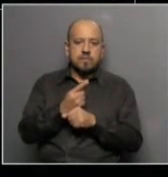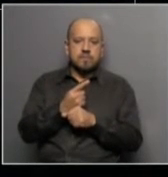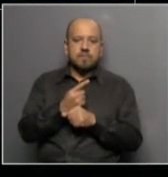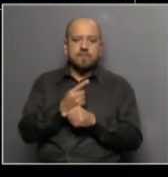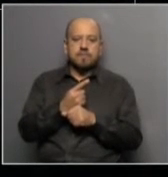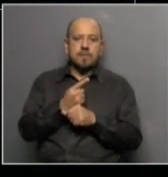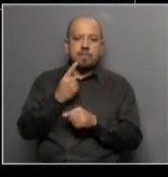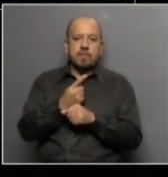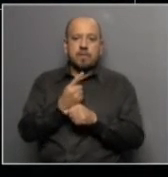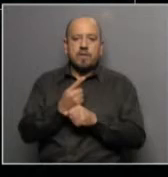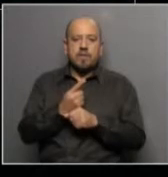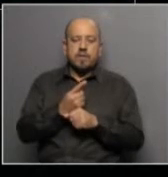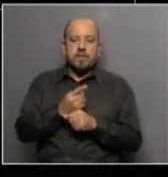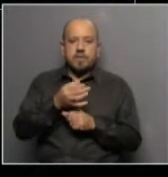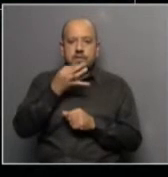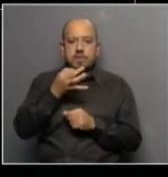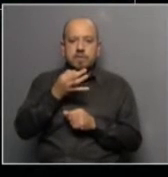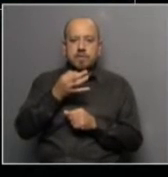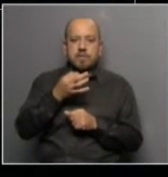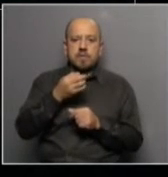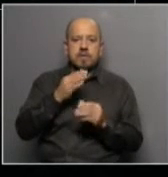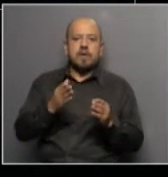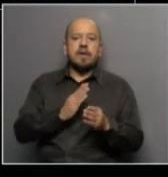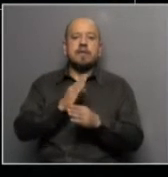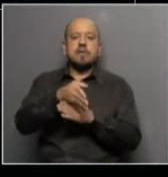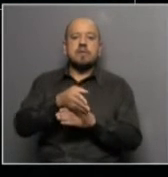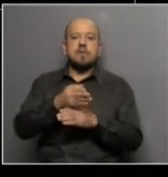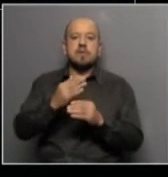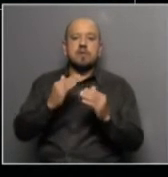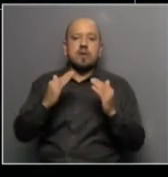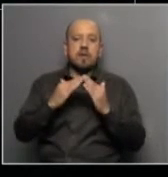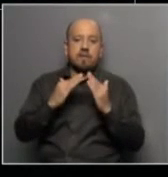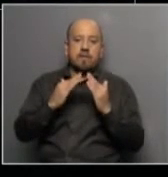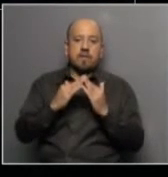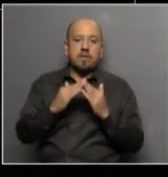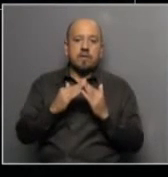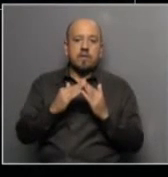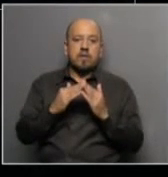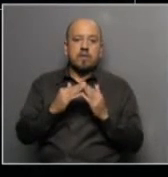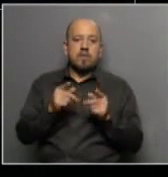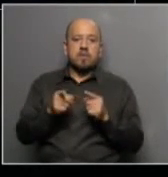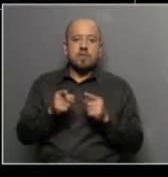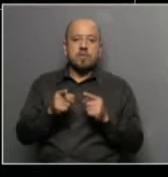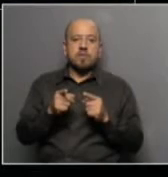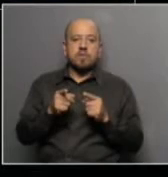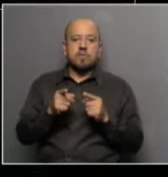pequeña precisión, ¿no? El acceso a la vivienda es